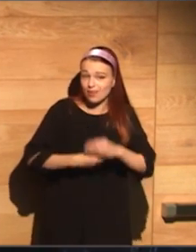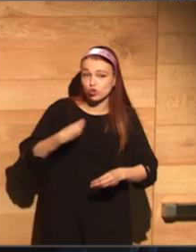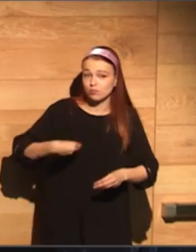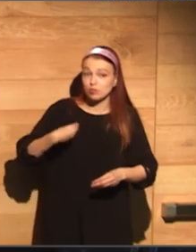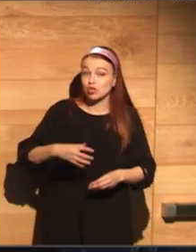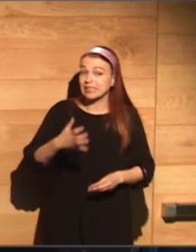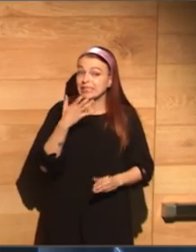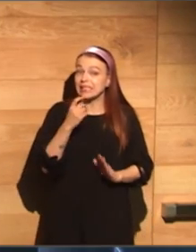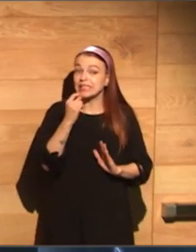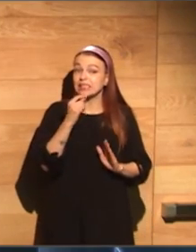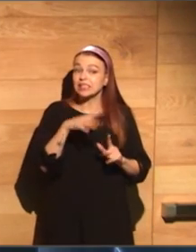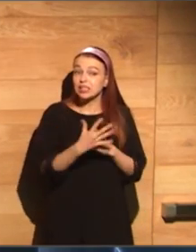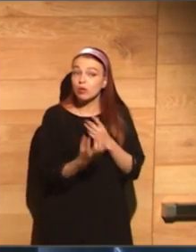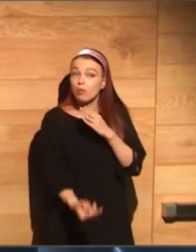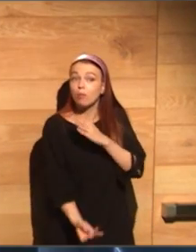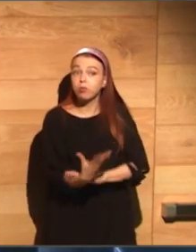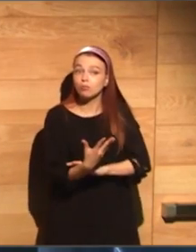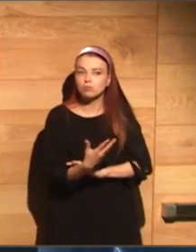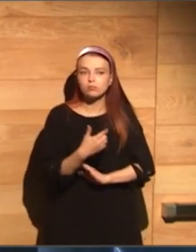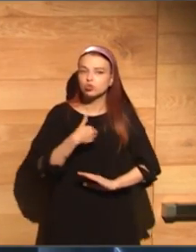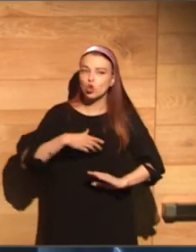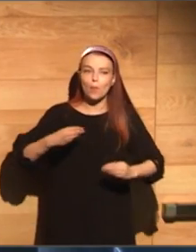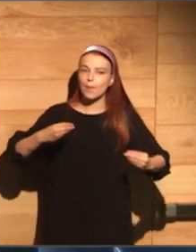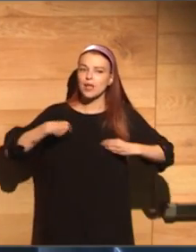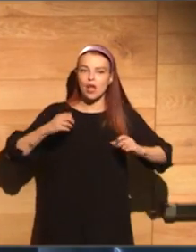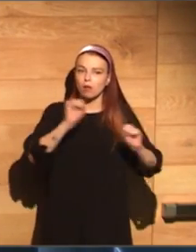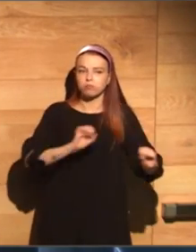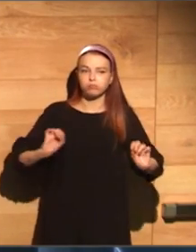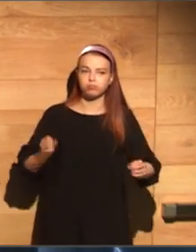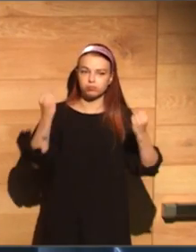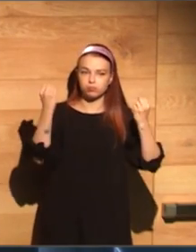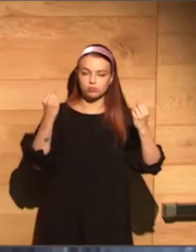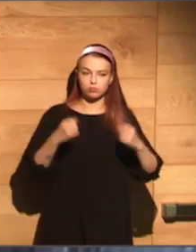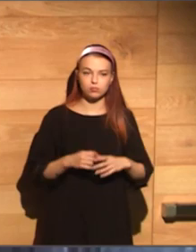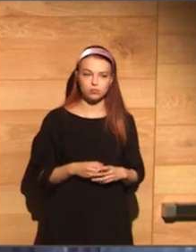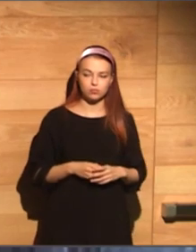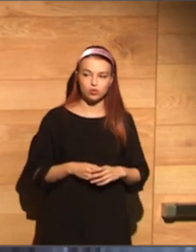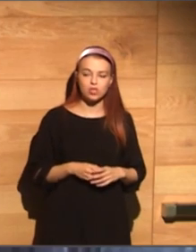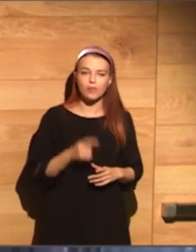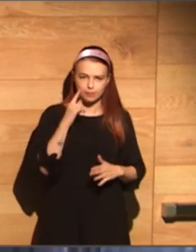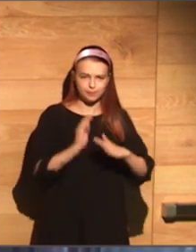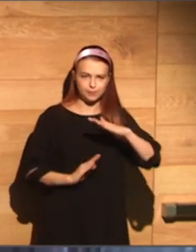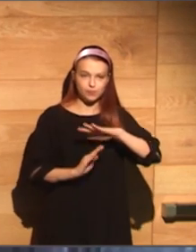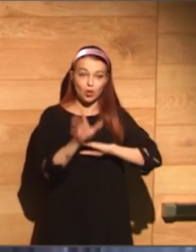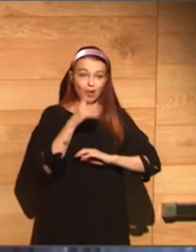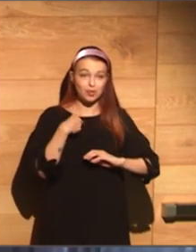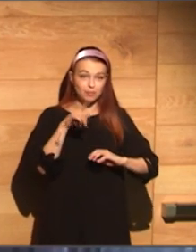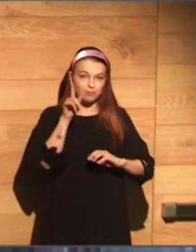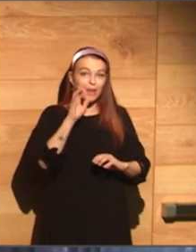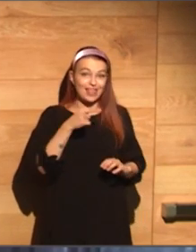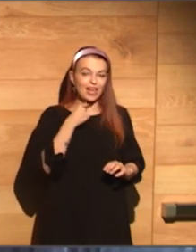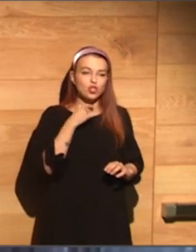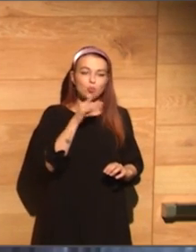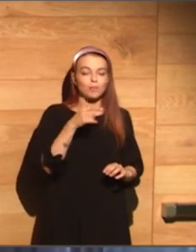determinadas circunstancias, sobrevivir, exactamente. Un inciso. A ver cómo vendo mis porteros automáticos. Un inciso. Es que a mí me hace mucha gracia que la